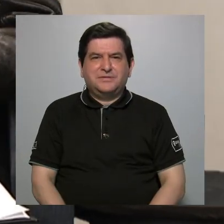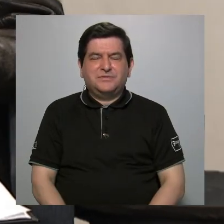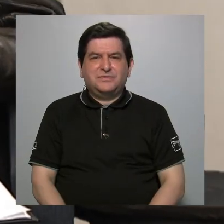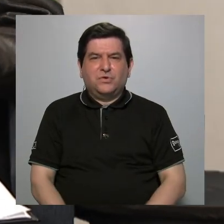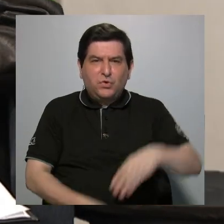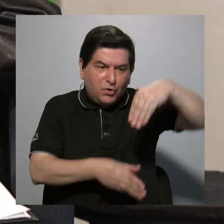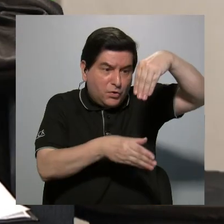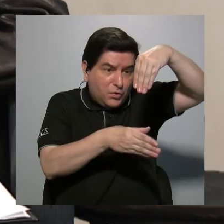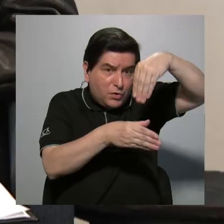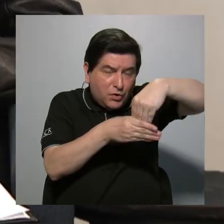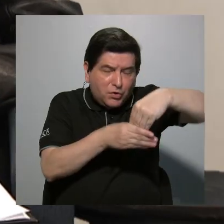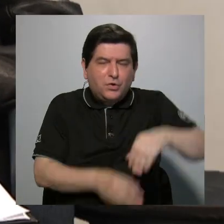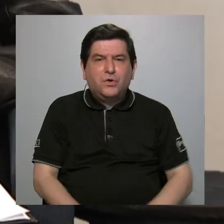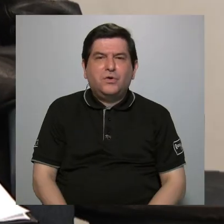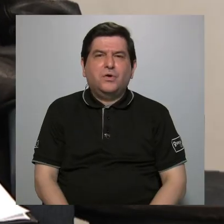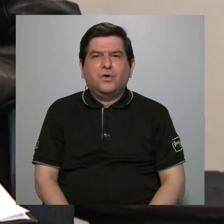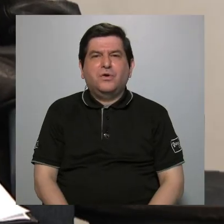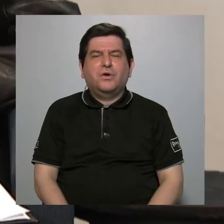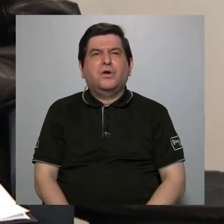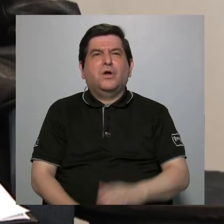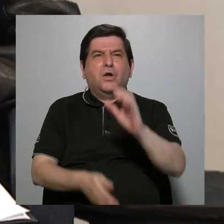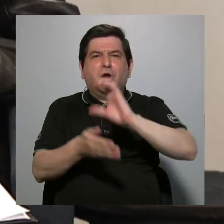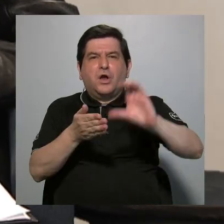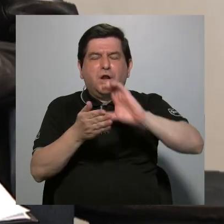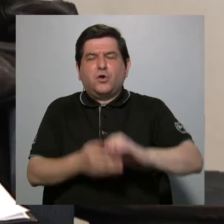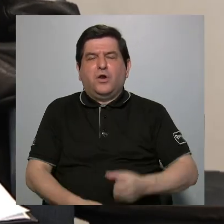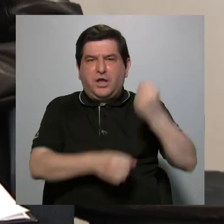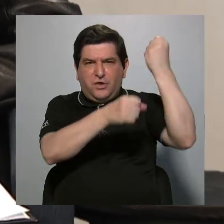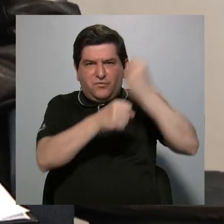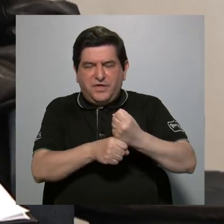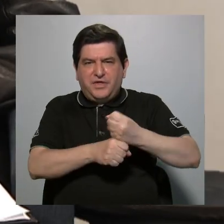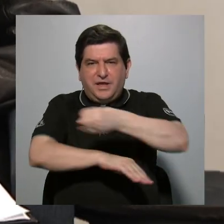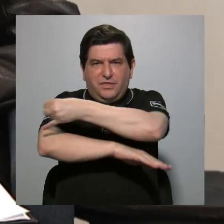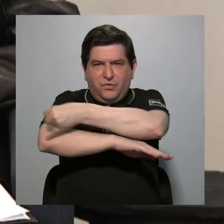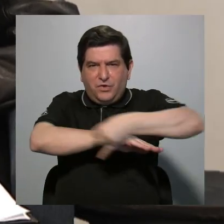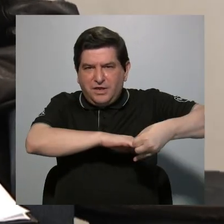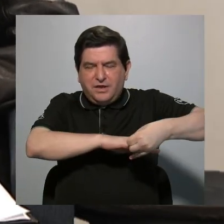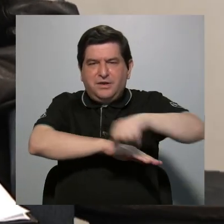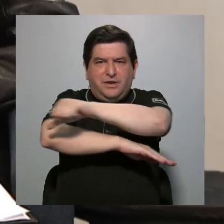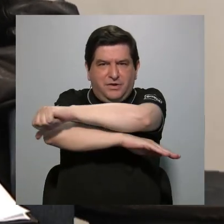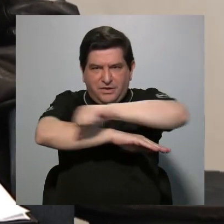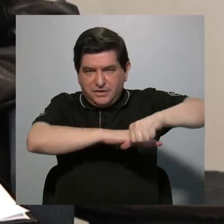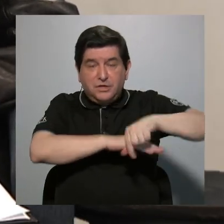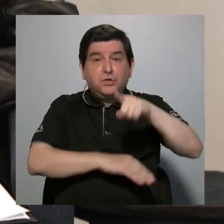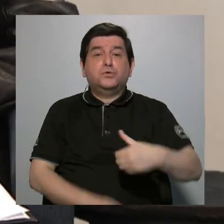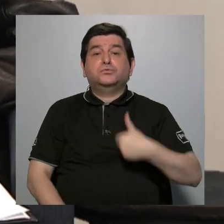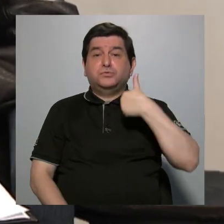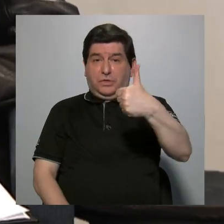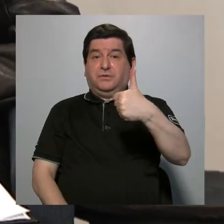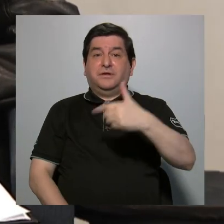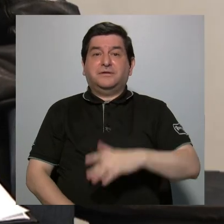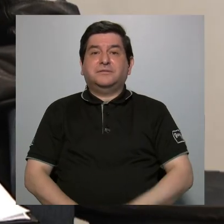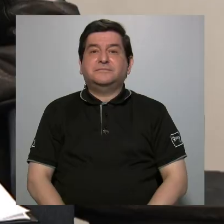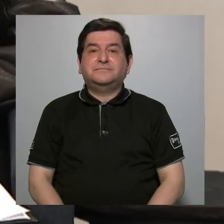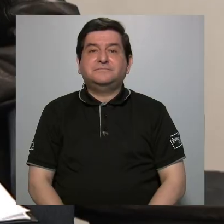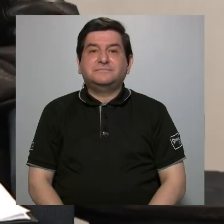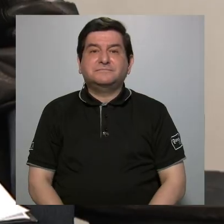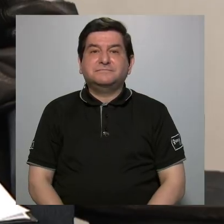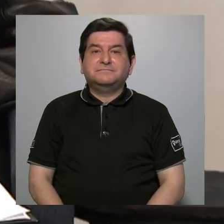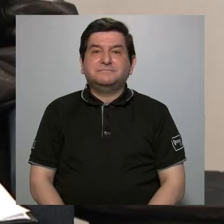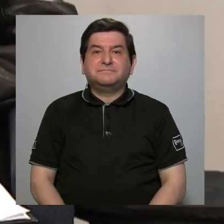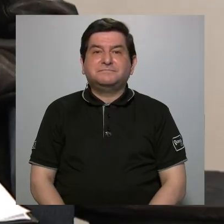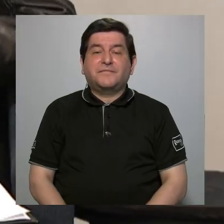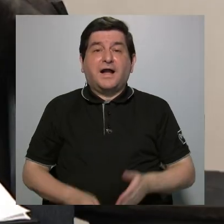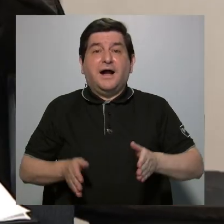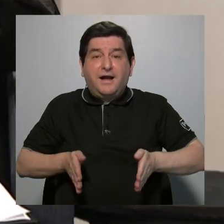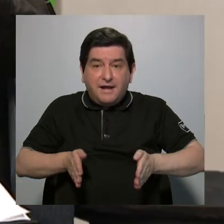lo que iba a albergar al Colegio Federado de Ingenieros y Arquitectos. Y usted gana el concurso. Es